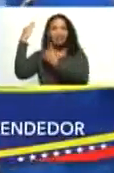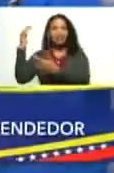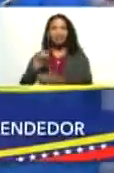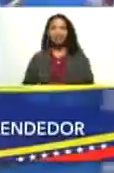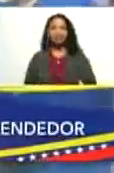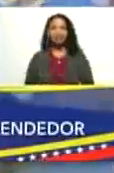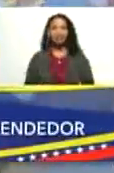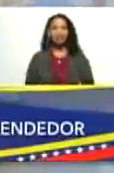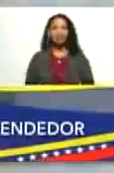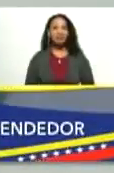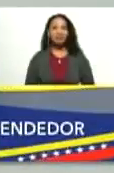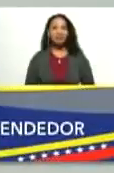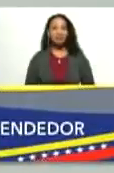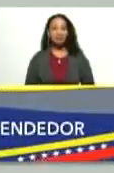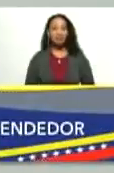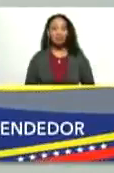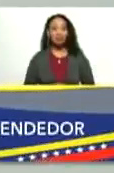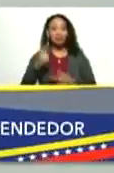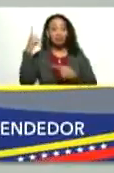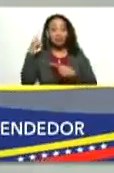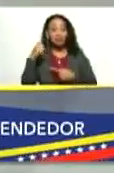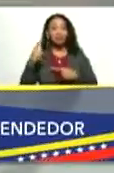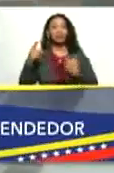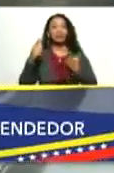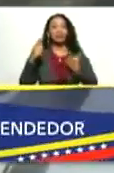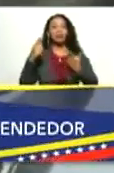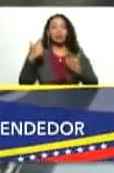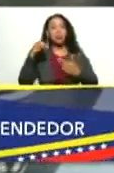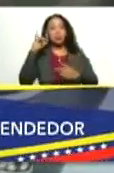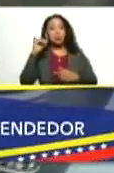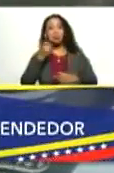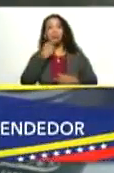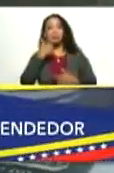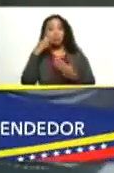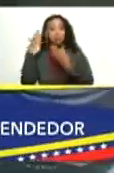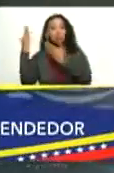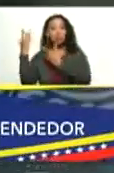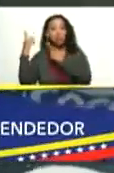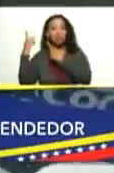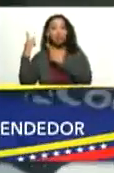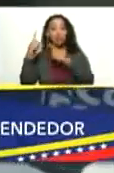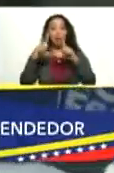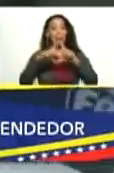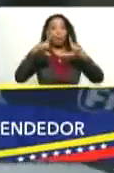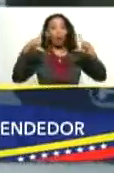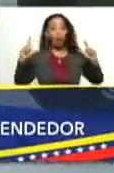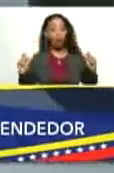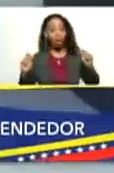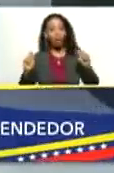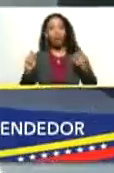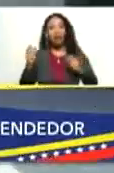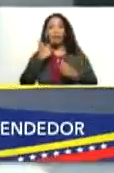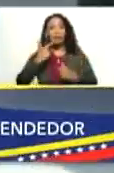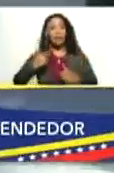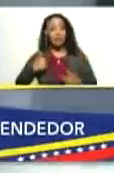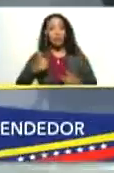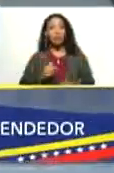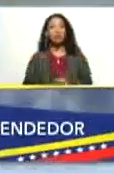que Nicolacito llegó más temprano y pudo comerse su parguito aquí en la Guaira. Pudo degustar, mire, y esta rola empanada. ¿Qué me dice